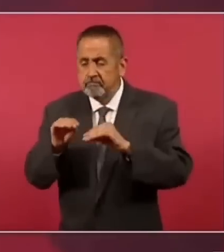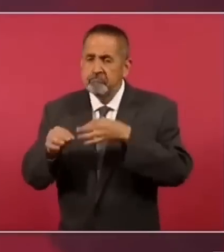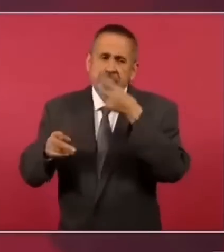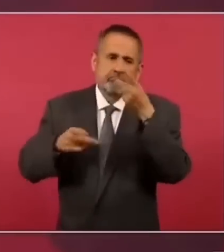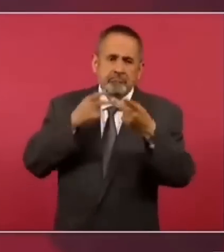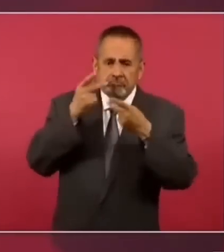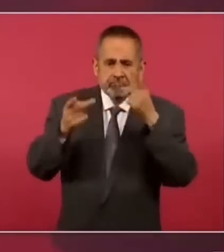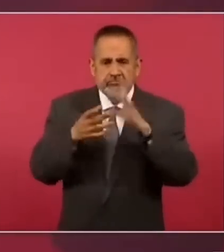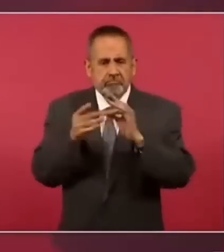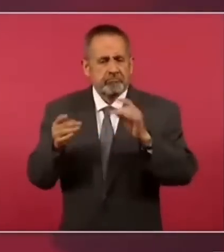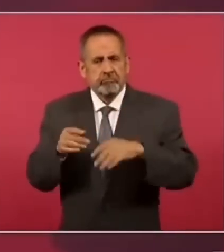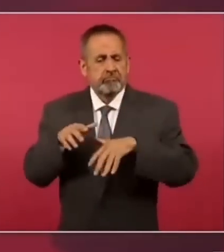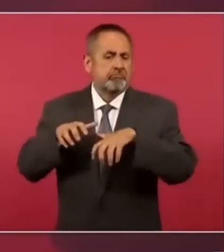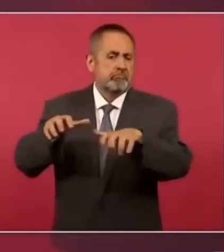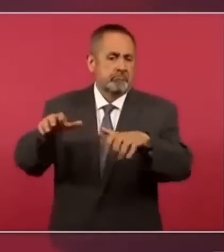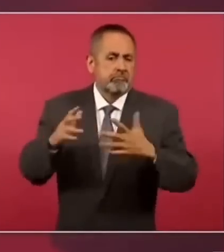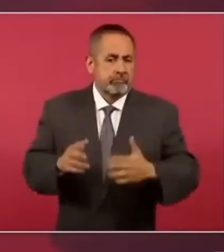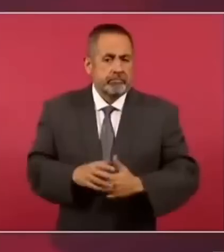Hablar de